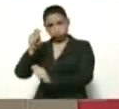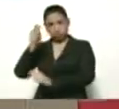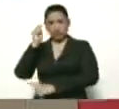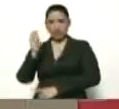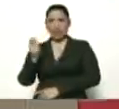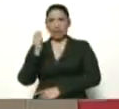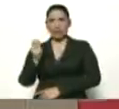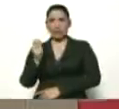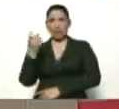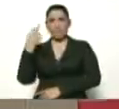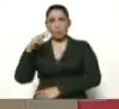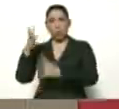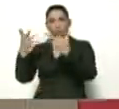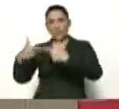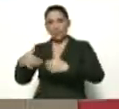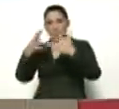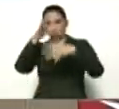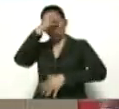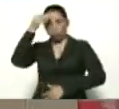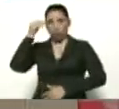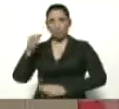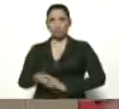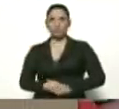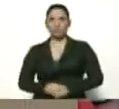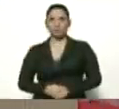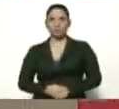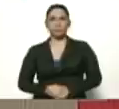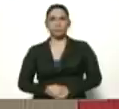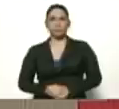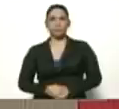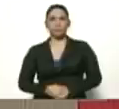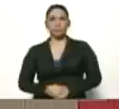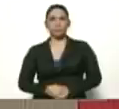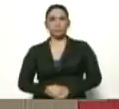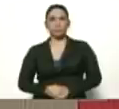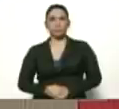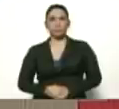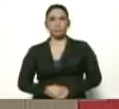por la administración donald trump